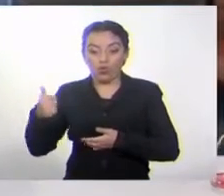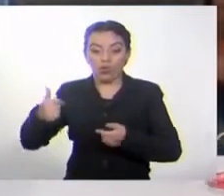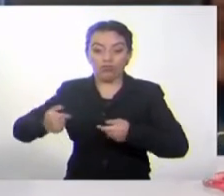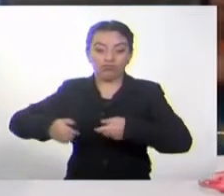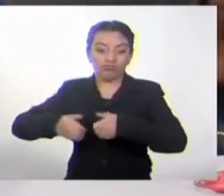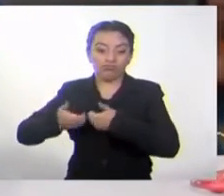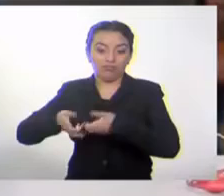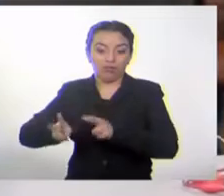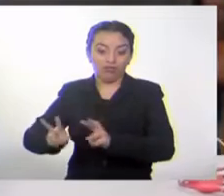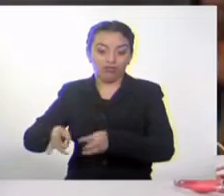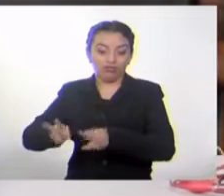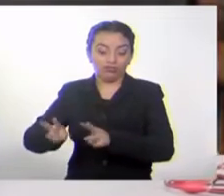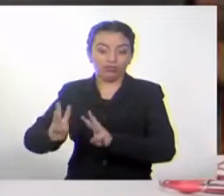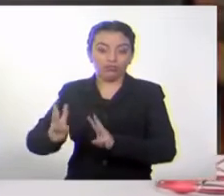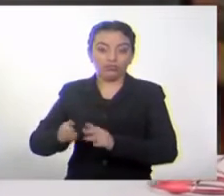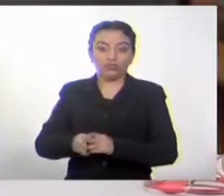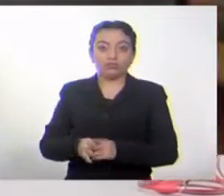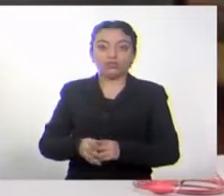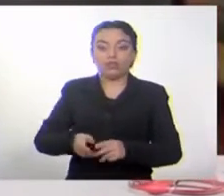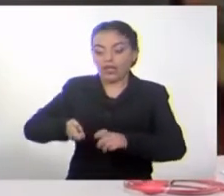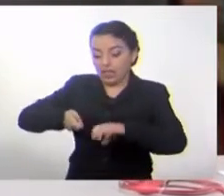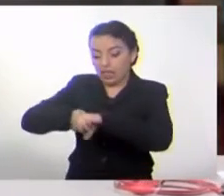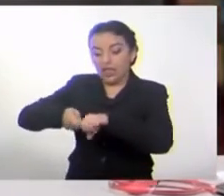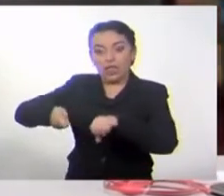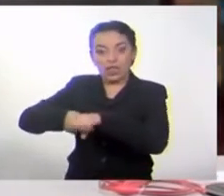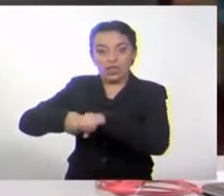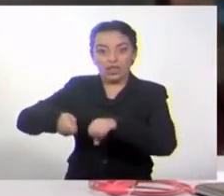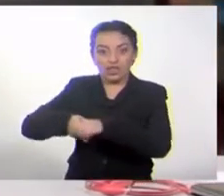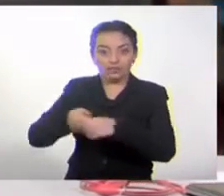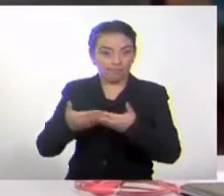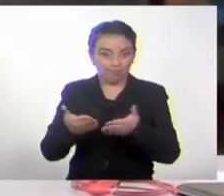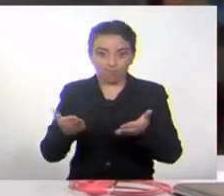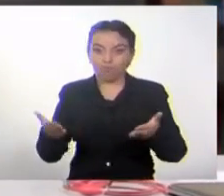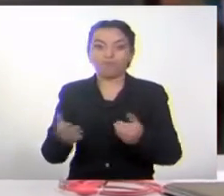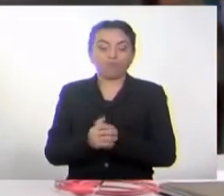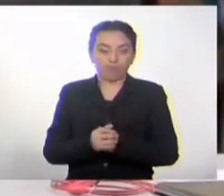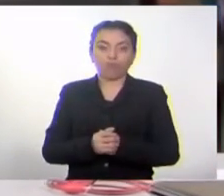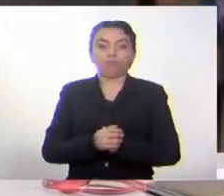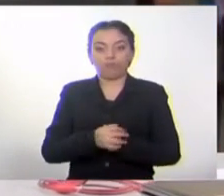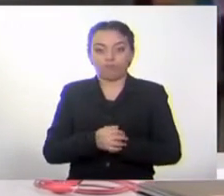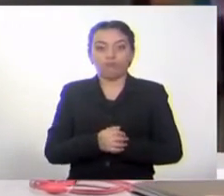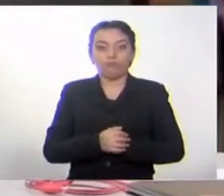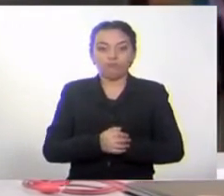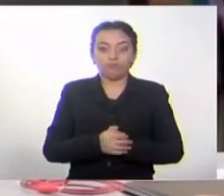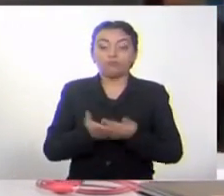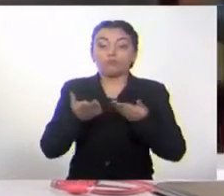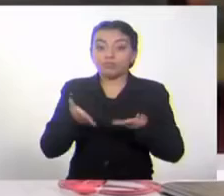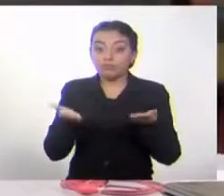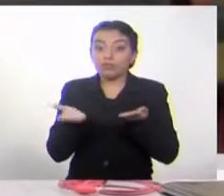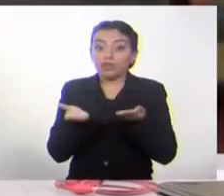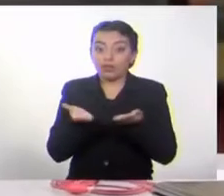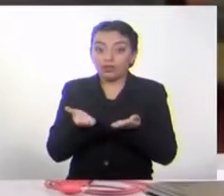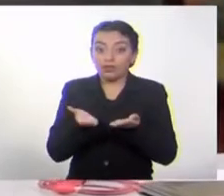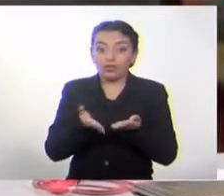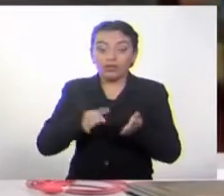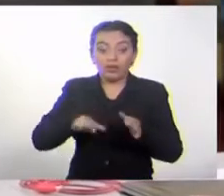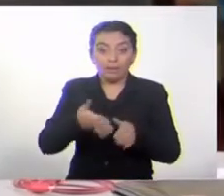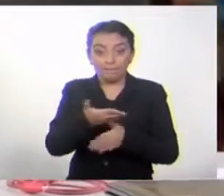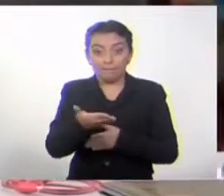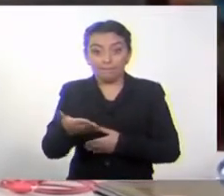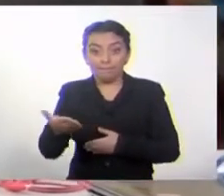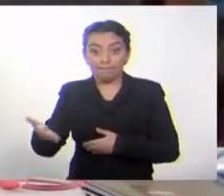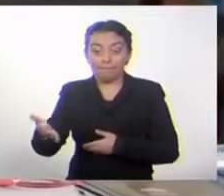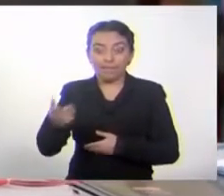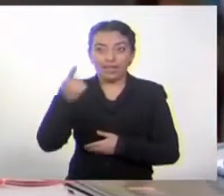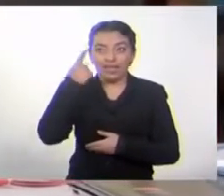Para comenzar, vamos a necesitar algunos materiales los cuales nos servirán para entender los circuitos en serie